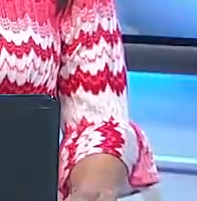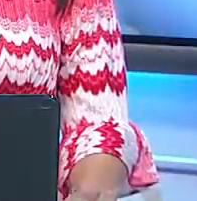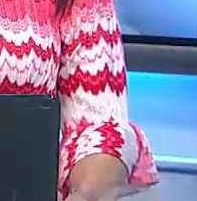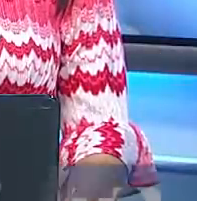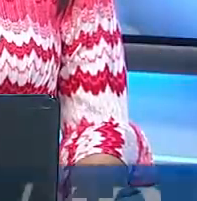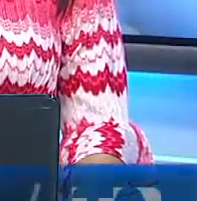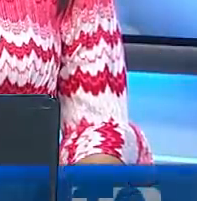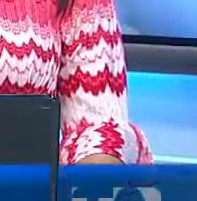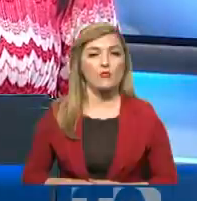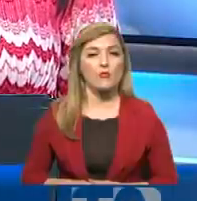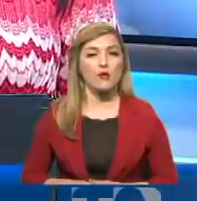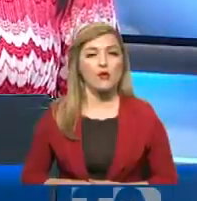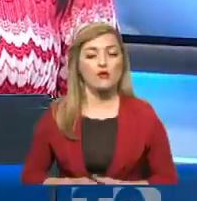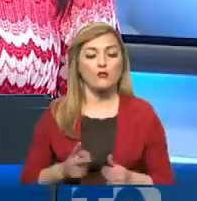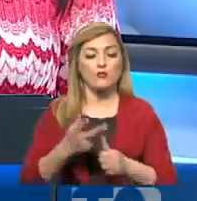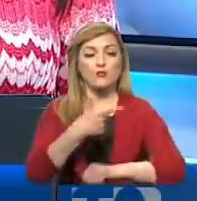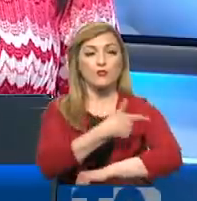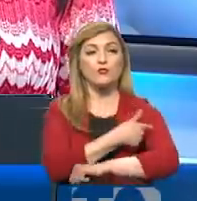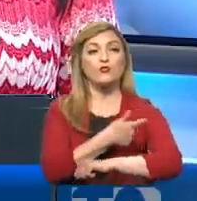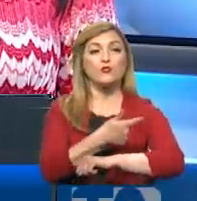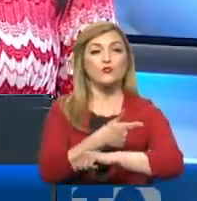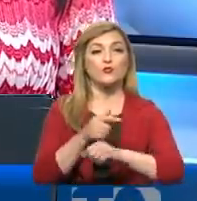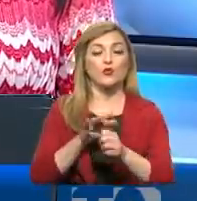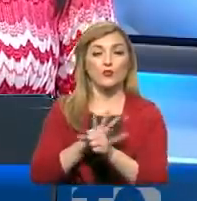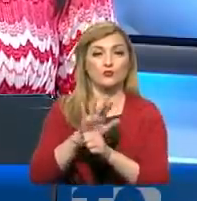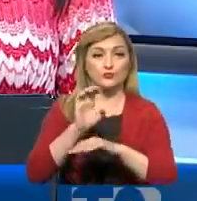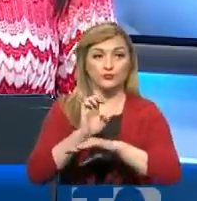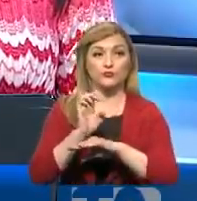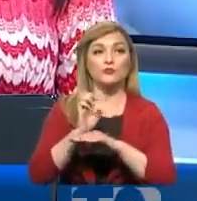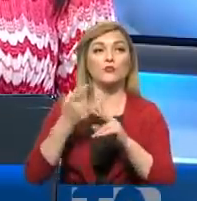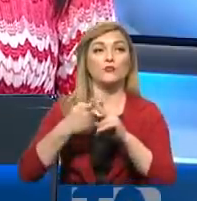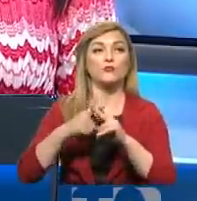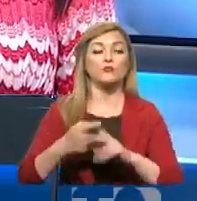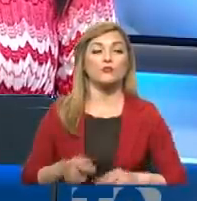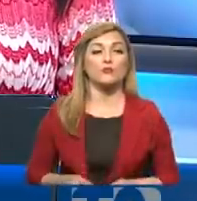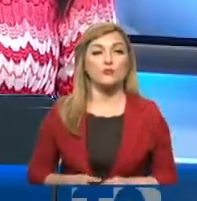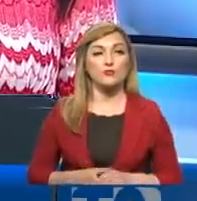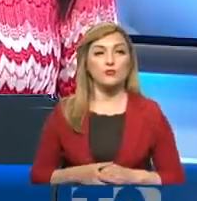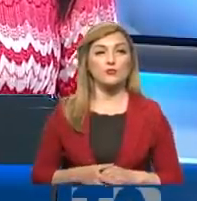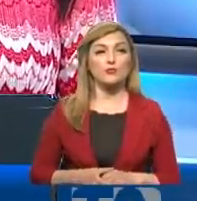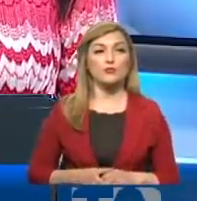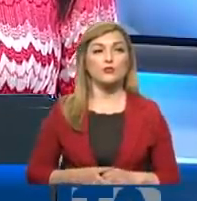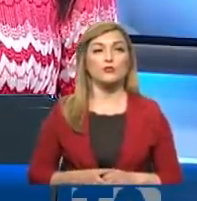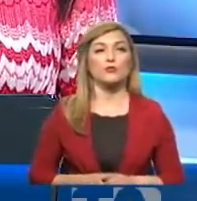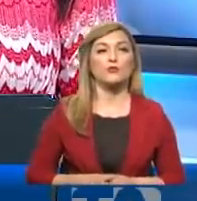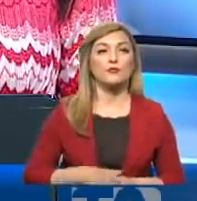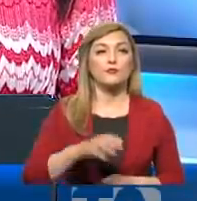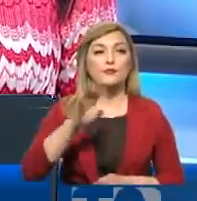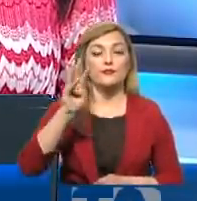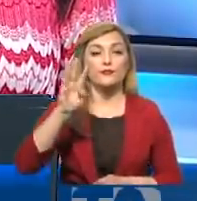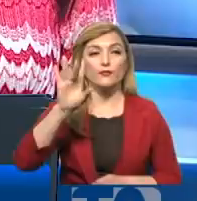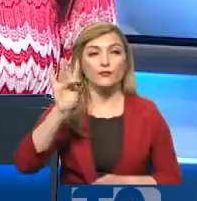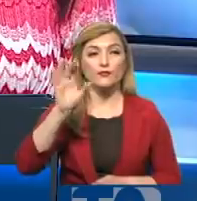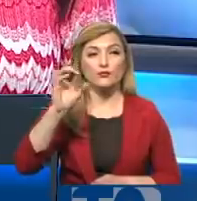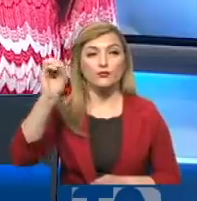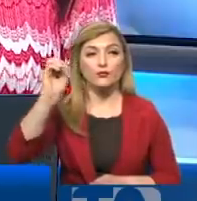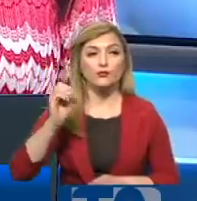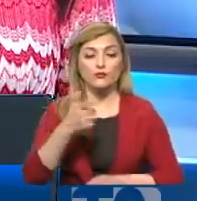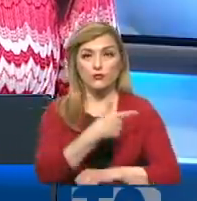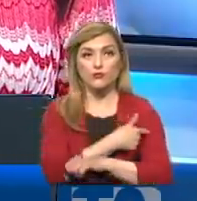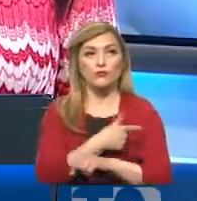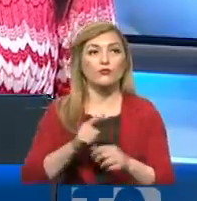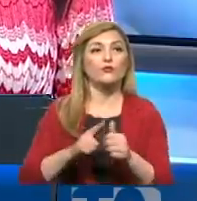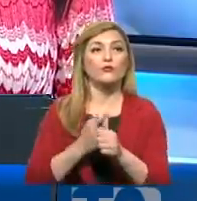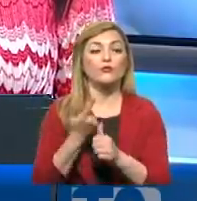Empezó la aplicación de la segunda dosis de la vacuna contra el COVID-19 en Ecuador. Sin embargo, el 68% de quienes recibieron la